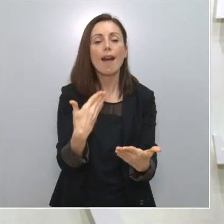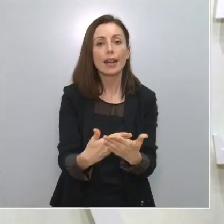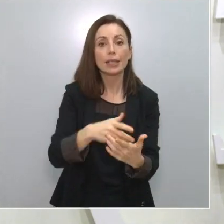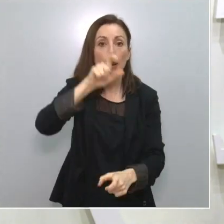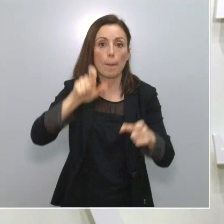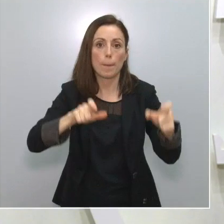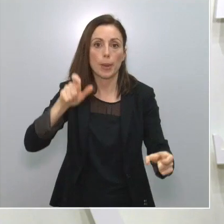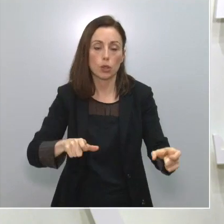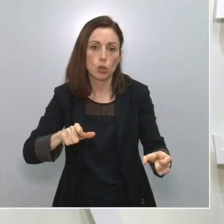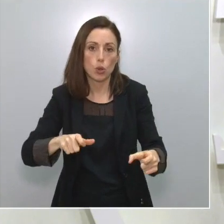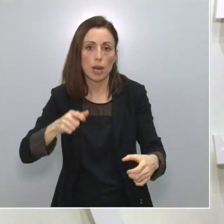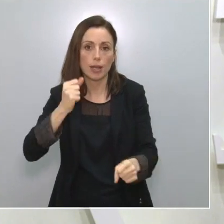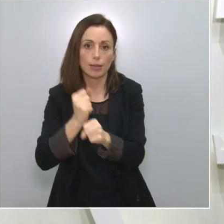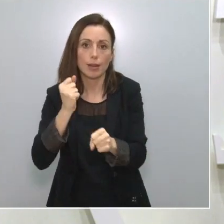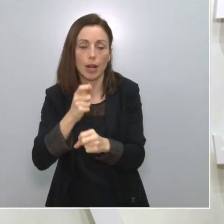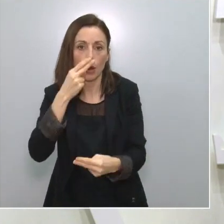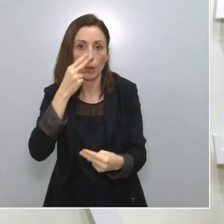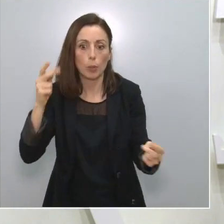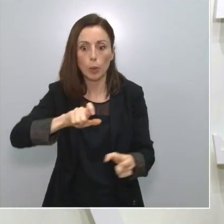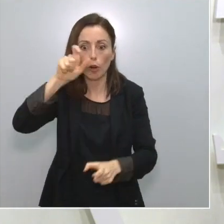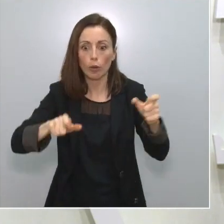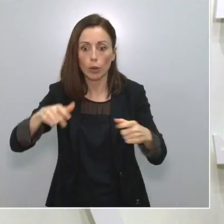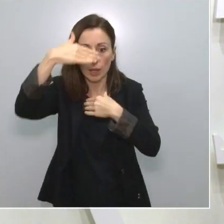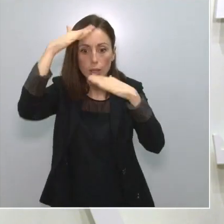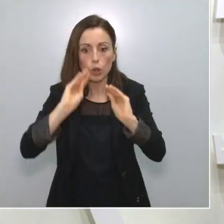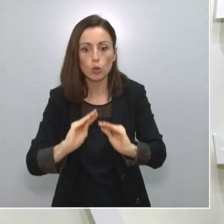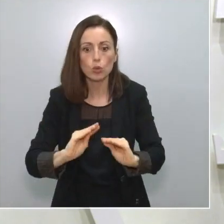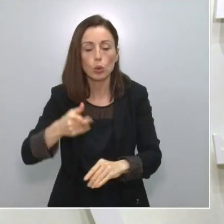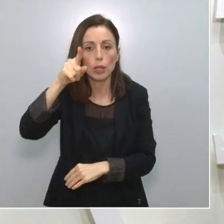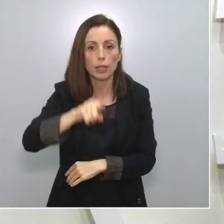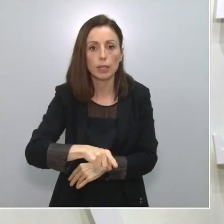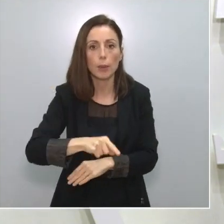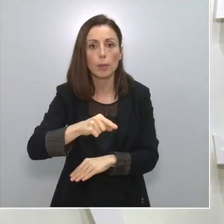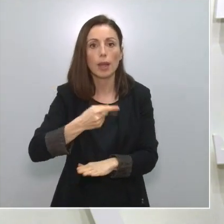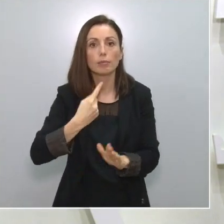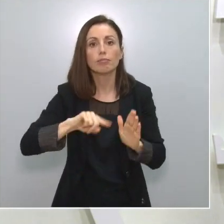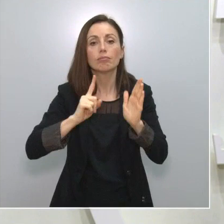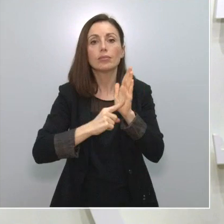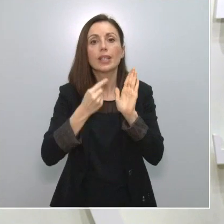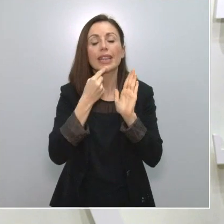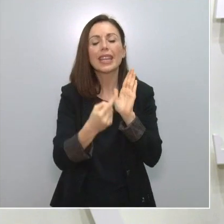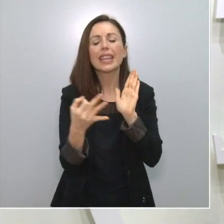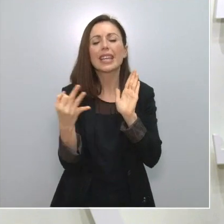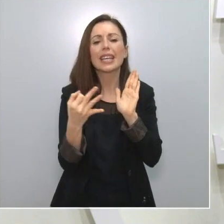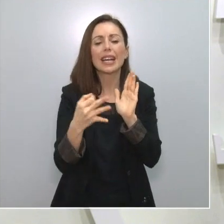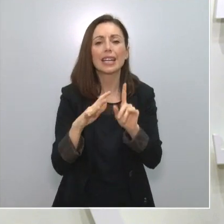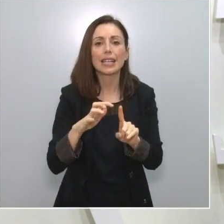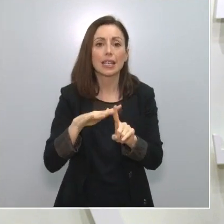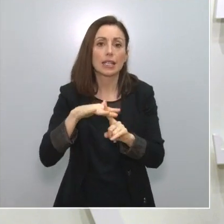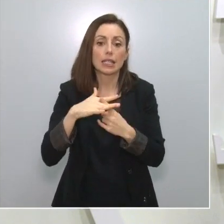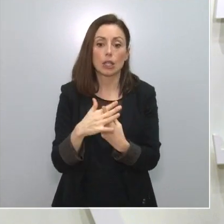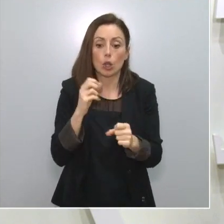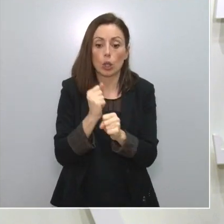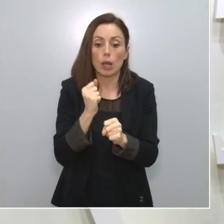públicos como la atención a los ciudadanos. Esta orden ya señalaba que en todos aquellos casos que sus funciones